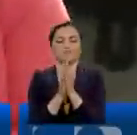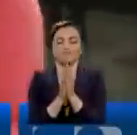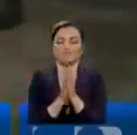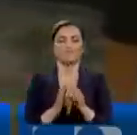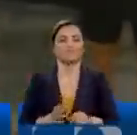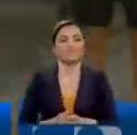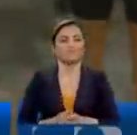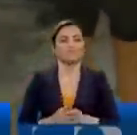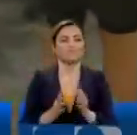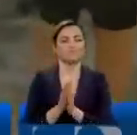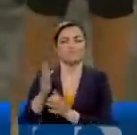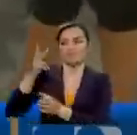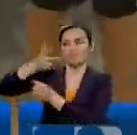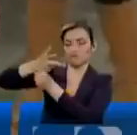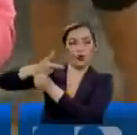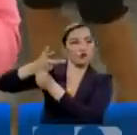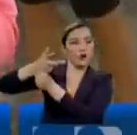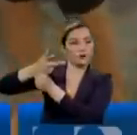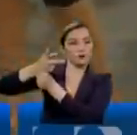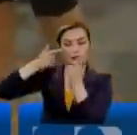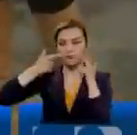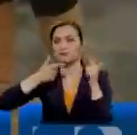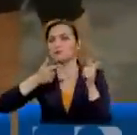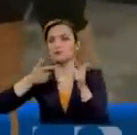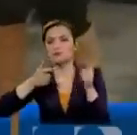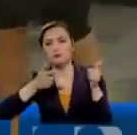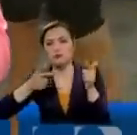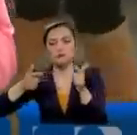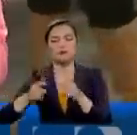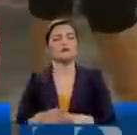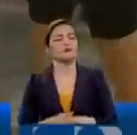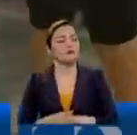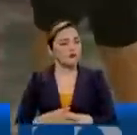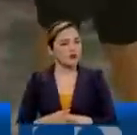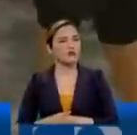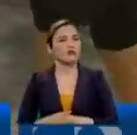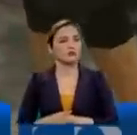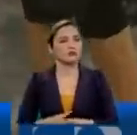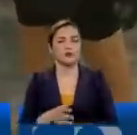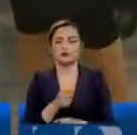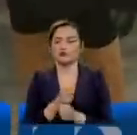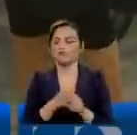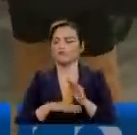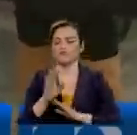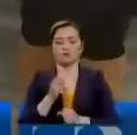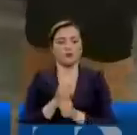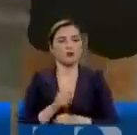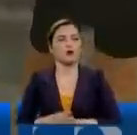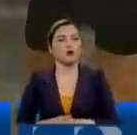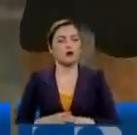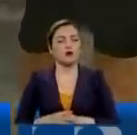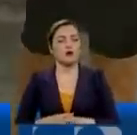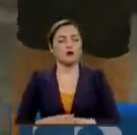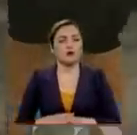sector. Ellos están pidiendo, como estamos escuchando, ojos de águila en el sector para que pueda ser mayor la seguridad y ellos puedan